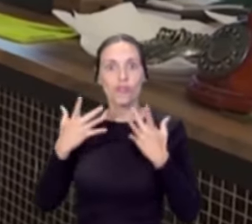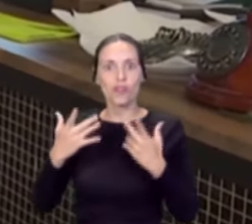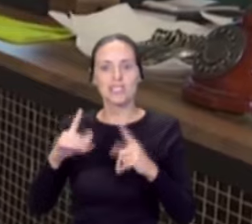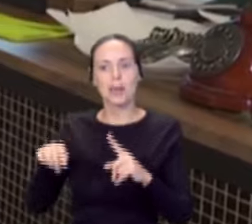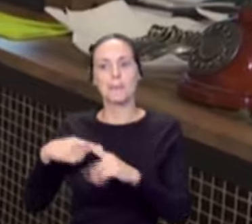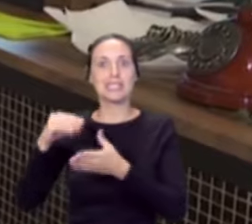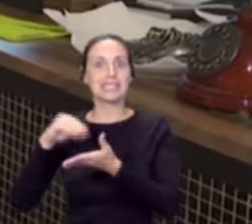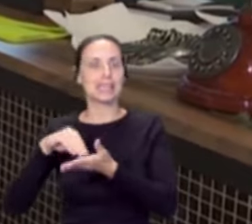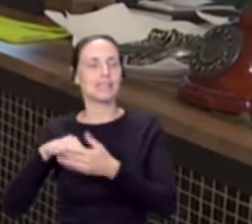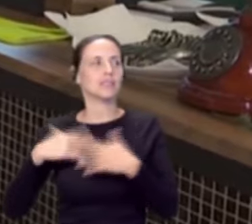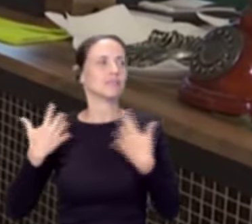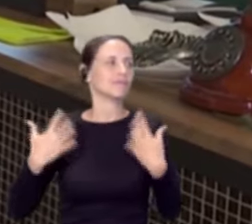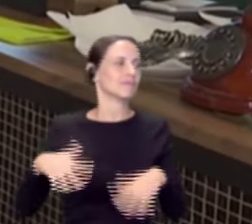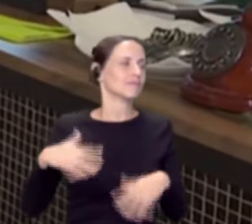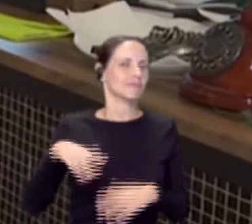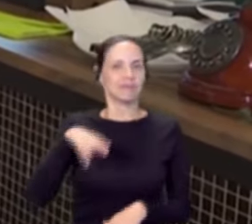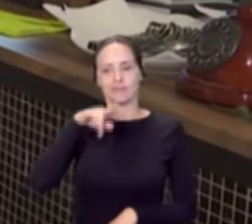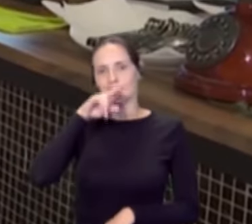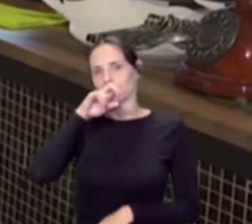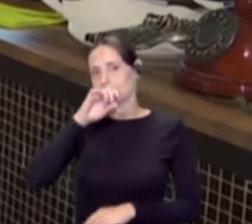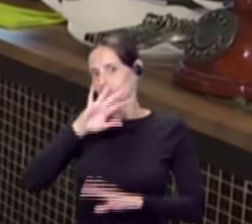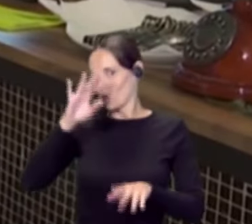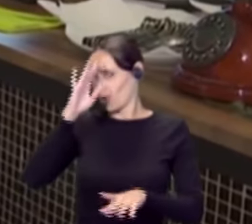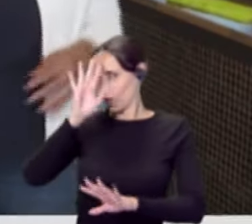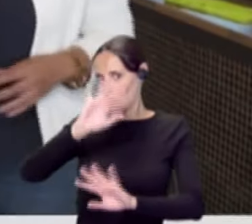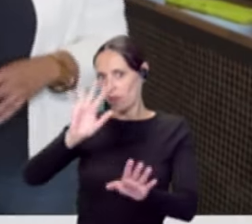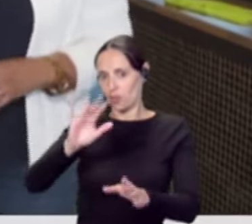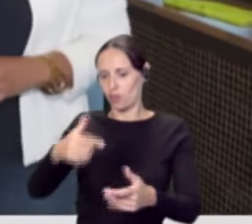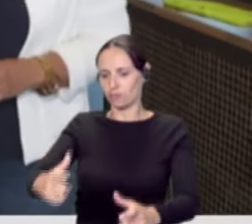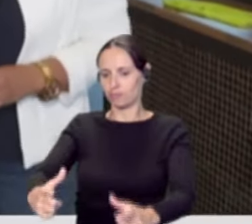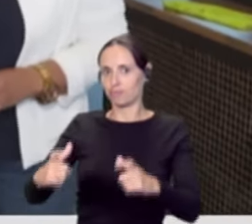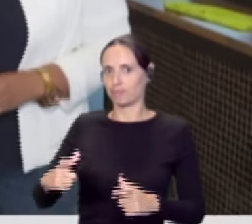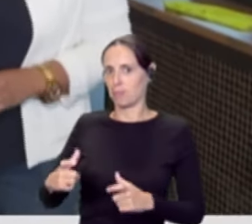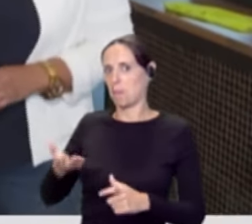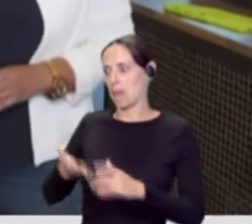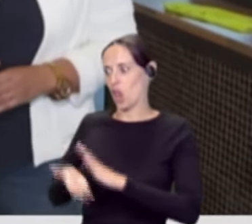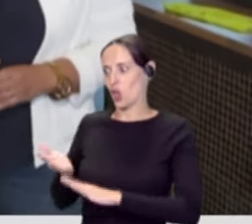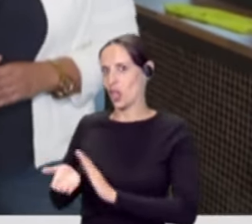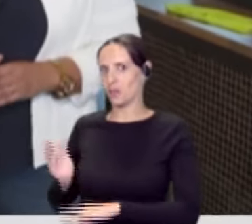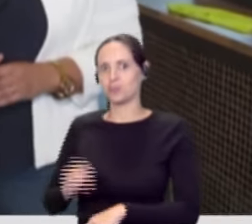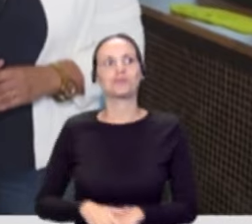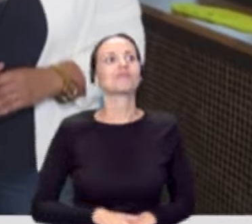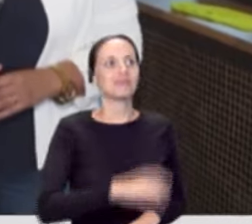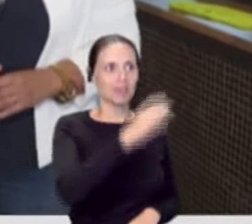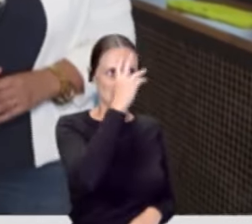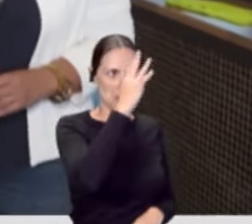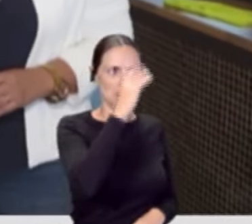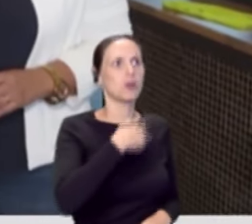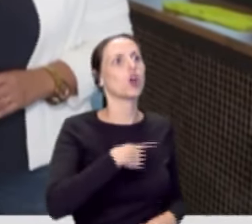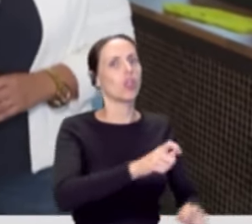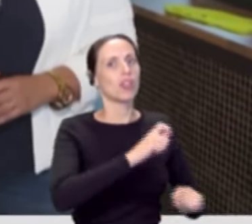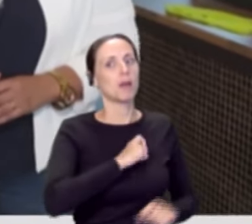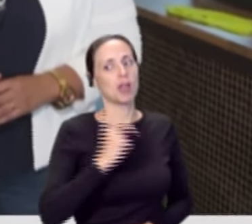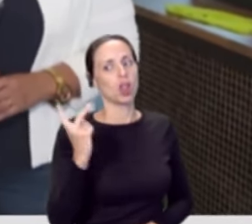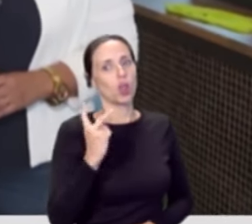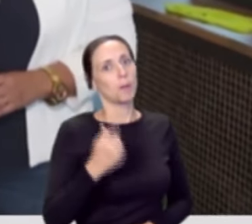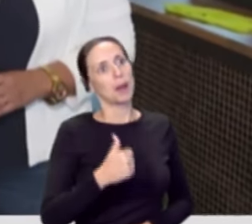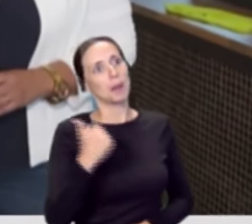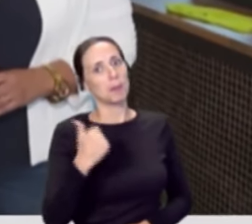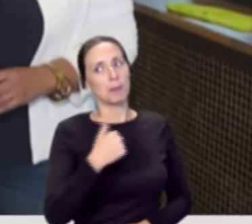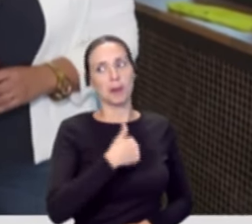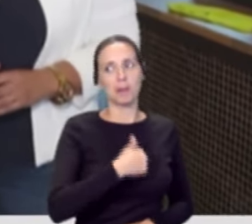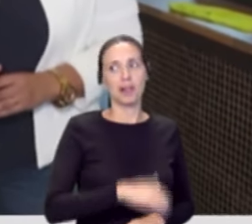te puedes ni imaginar lo bien que huele. Desde luego que me lo llevo en tupper. Nos imaginamos, pero tráete otro, ¿eh? Para María y para mí, que estamos aquí, vamos, desde